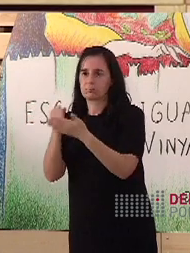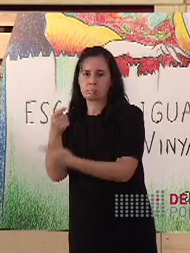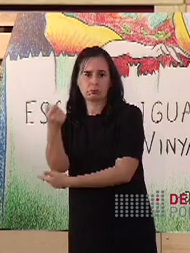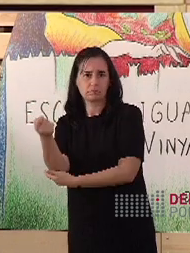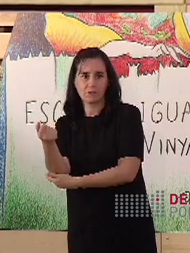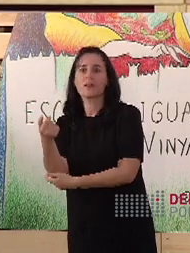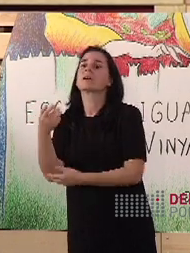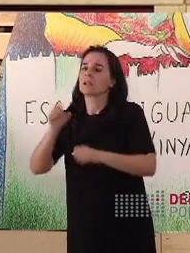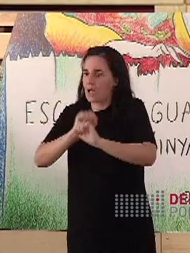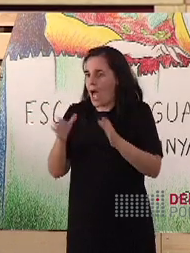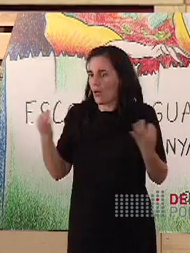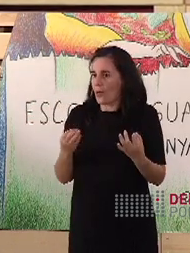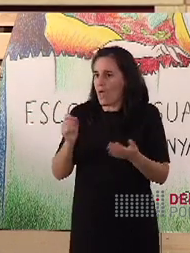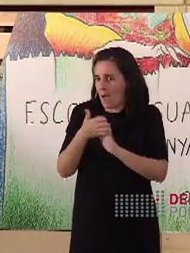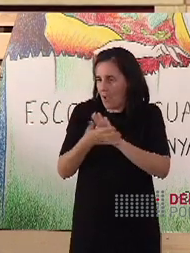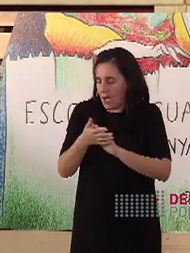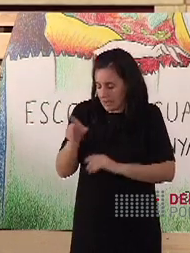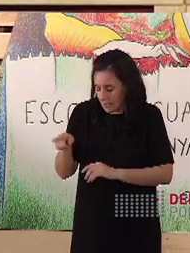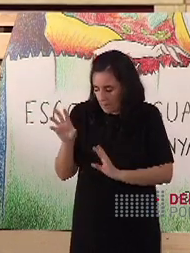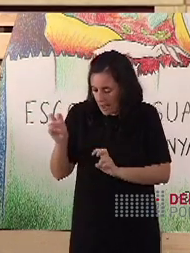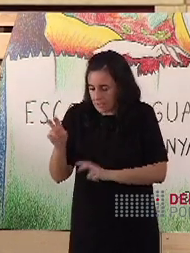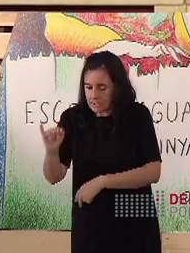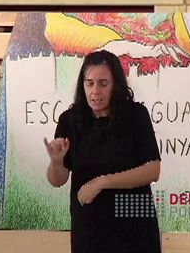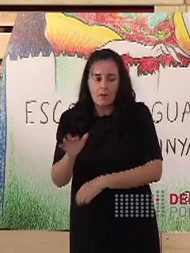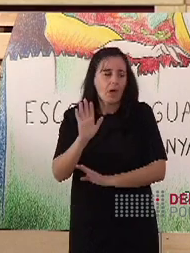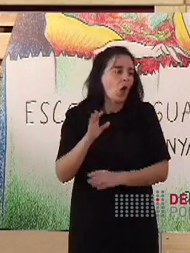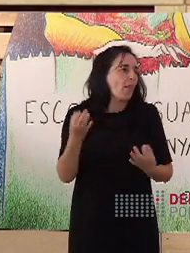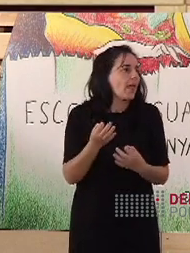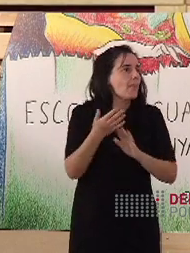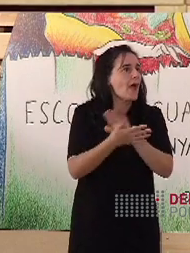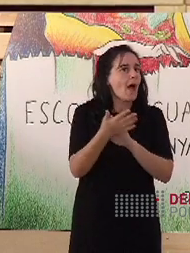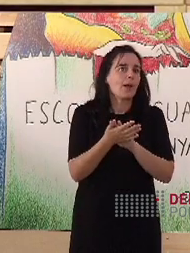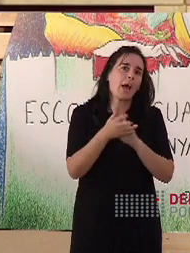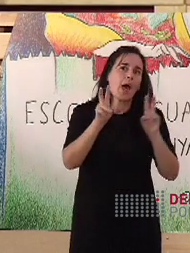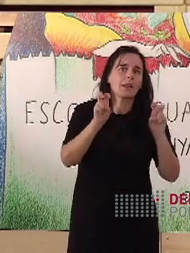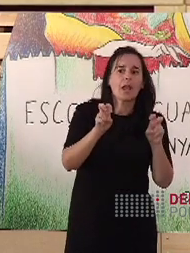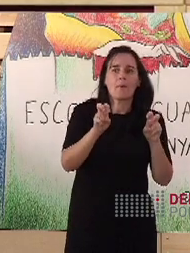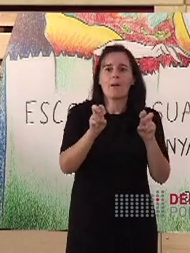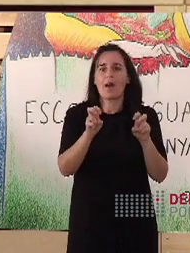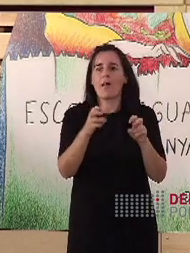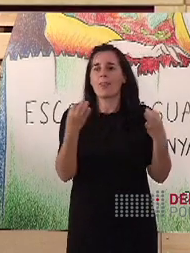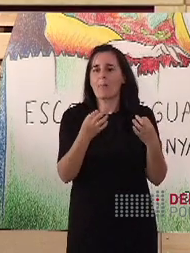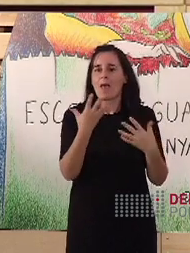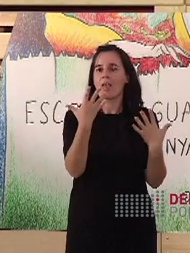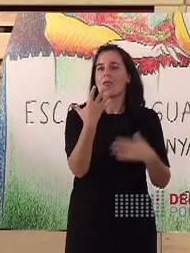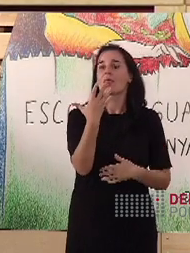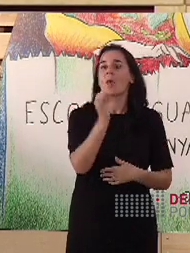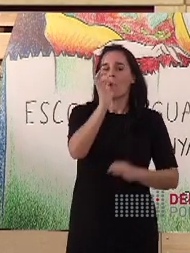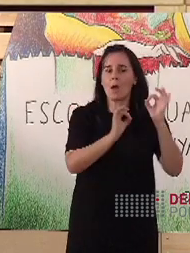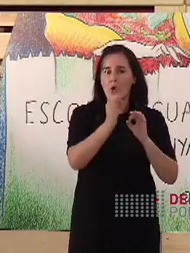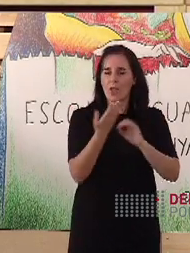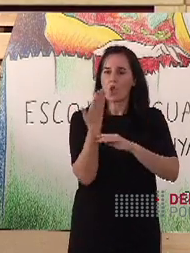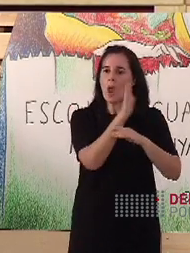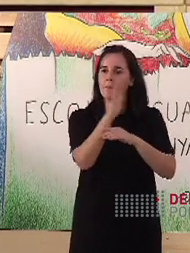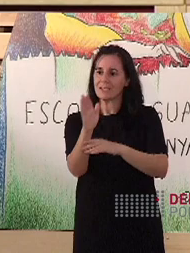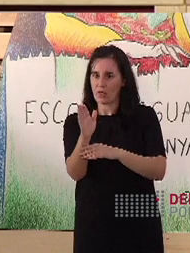de eso. E que temos que falar de que temos que acadar o 50% de